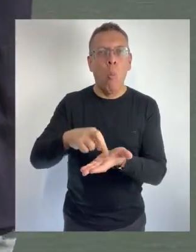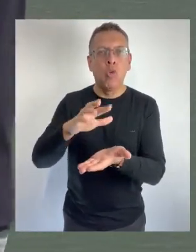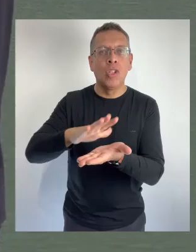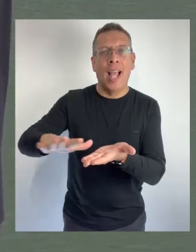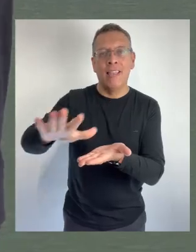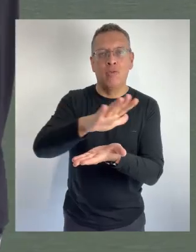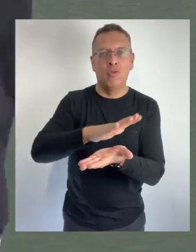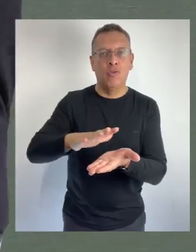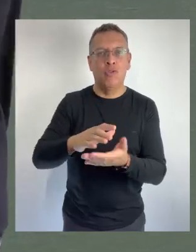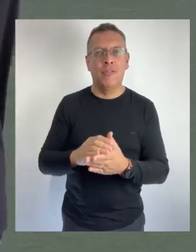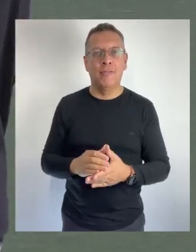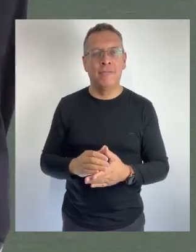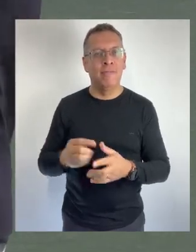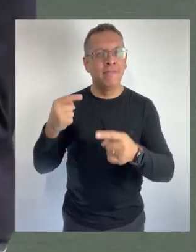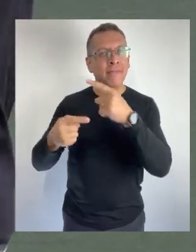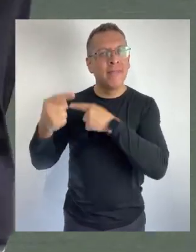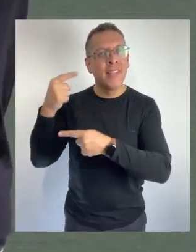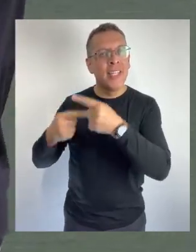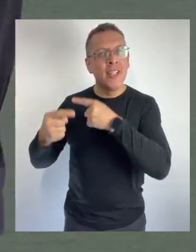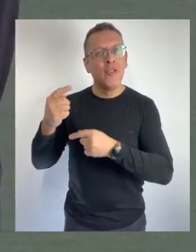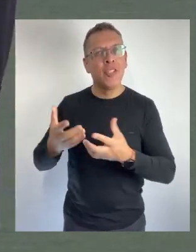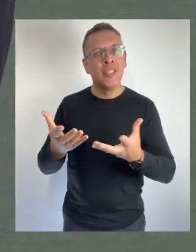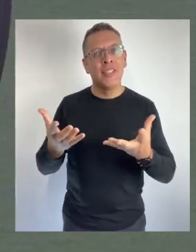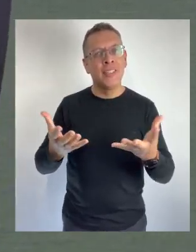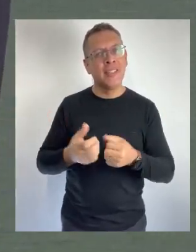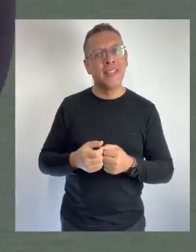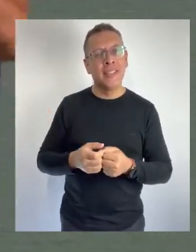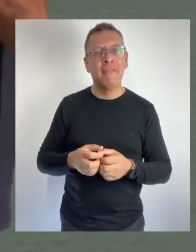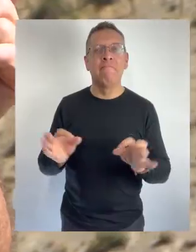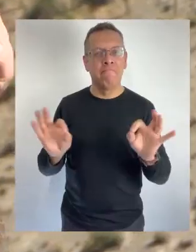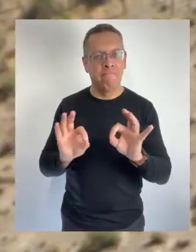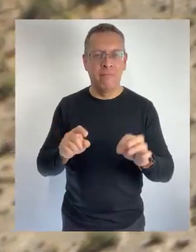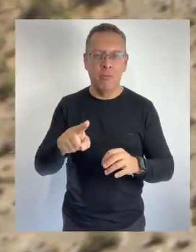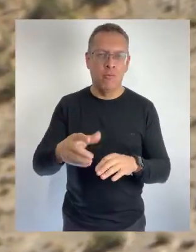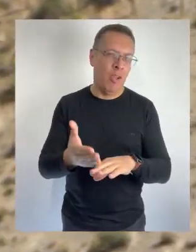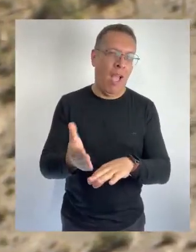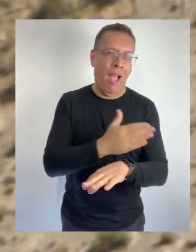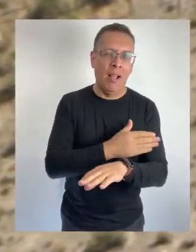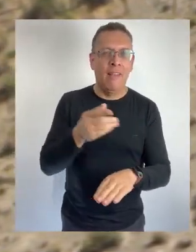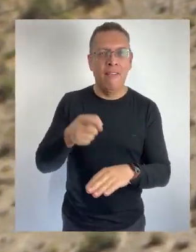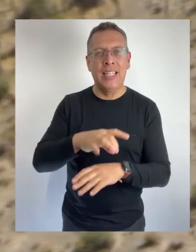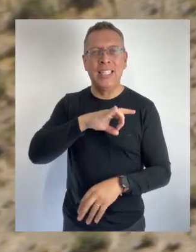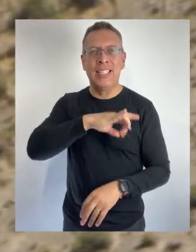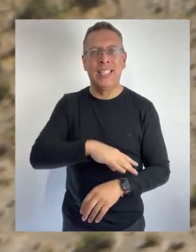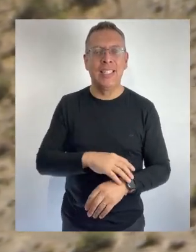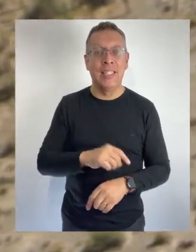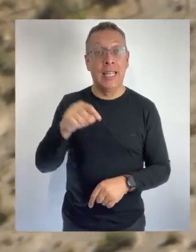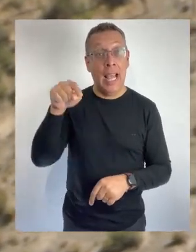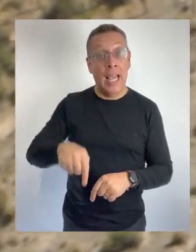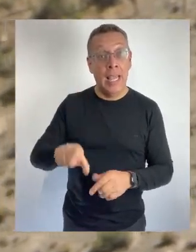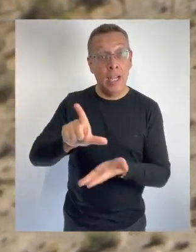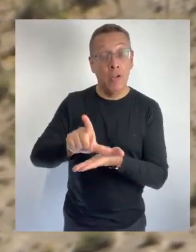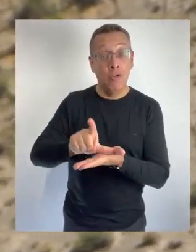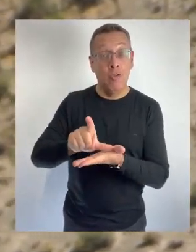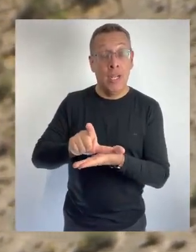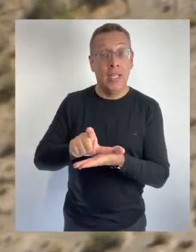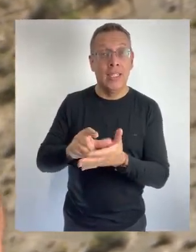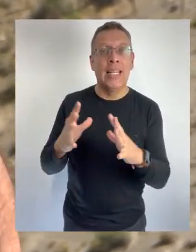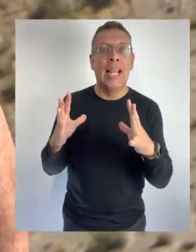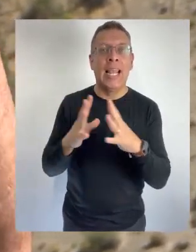para una pequeña introducción, yo que también te he informado porque lleva algún tiempo acá en Chile. Por acá pasó el Ejército Libertador,